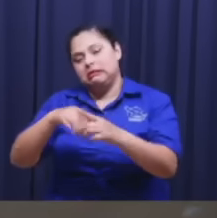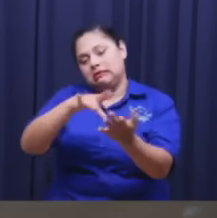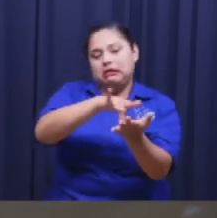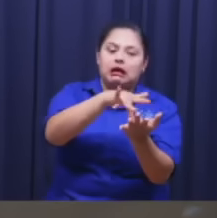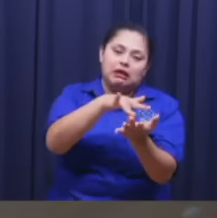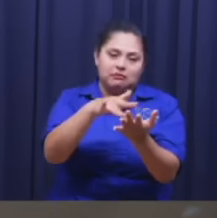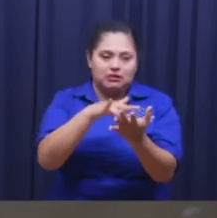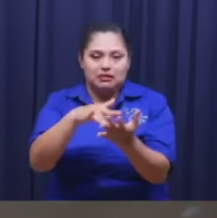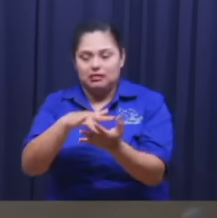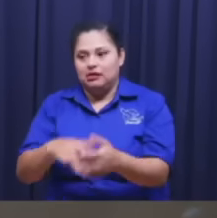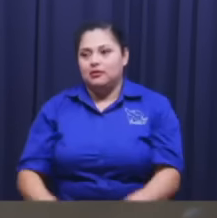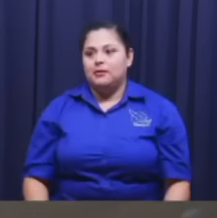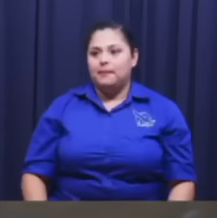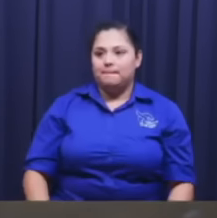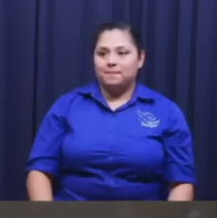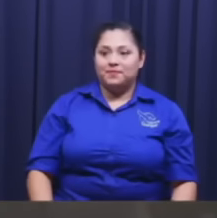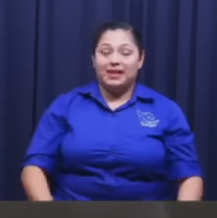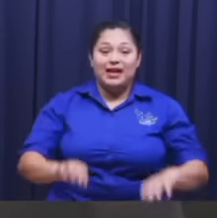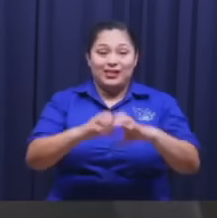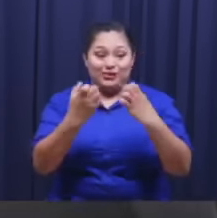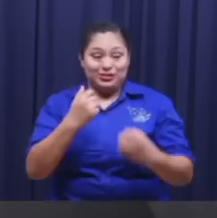¡Véntete! ¡Resistí!